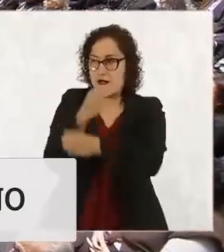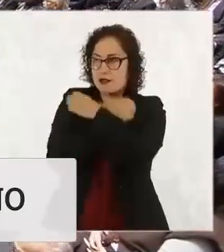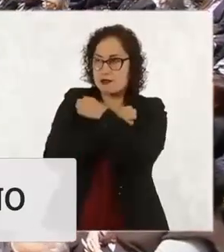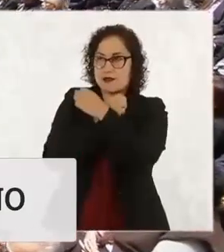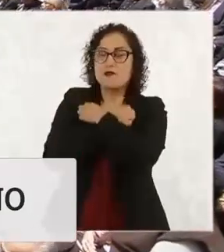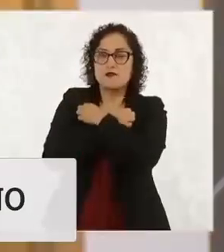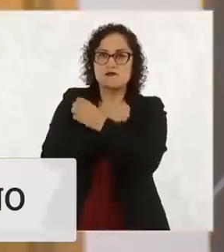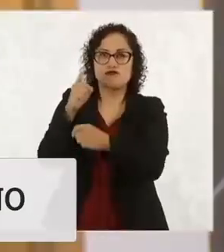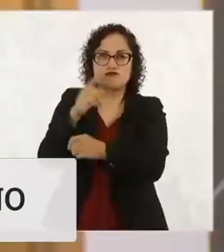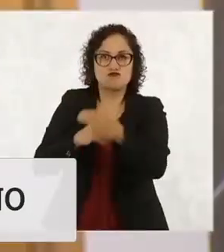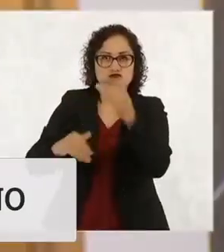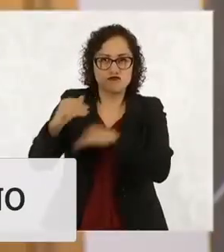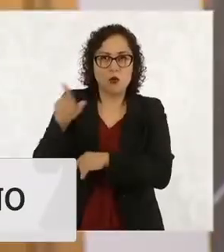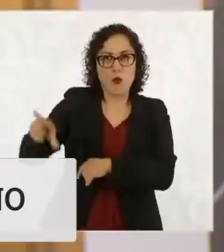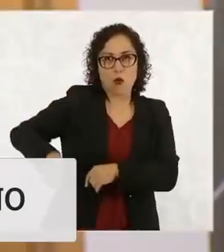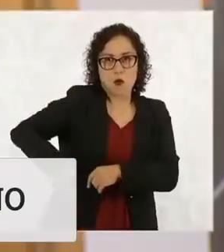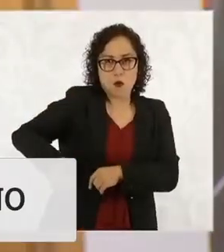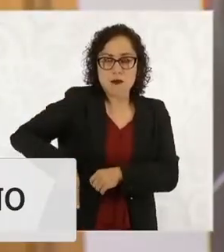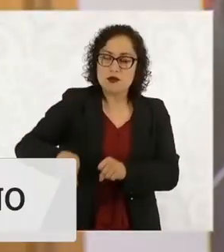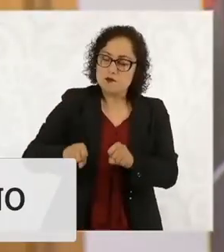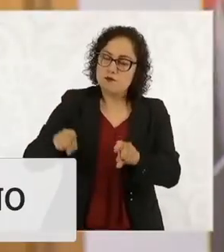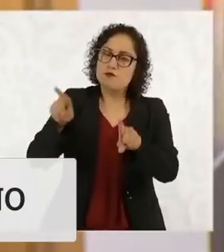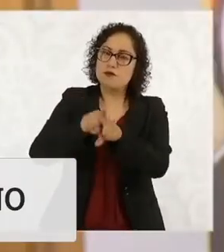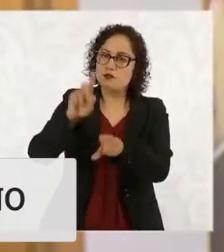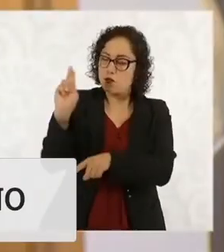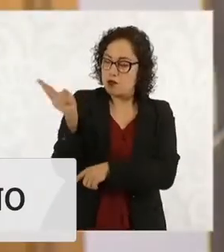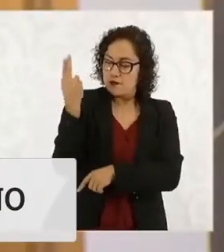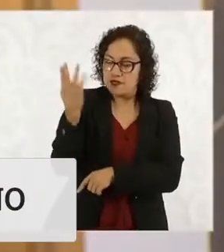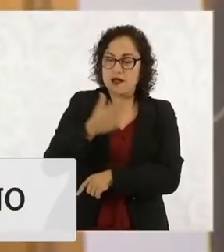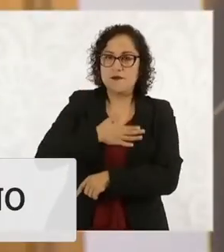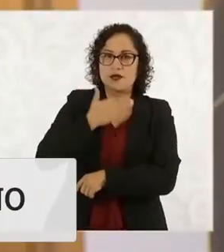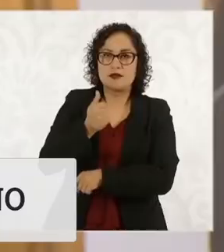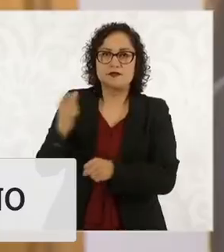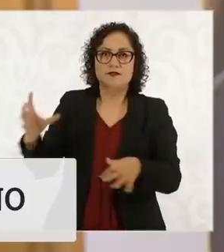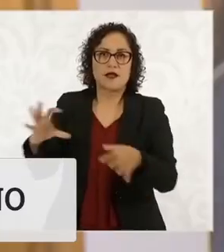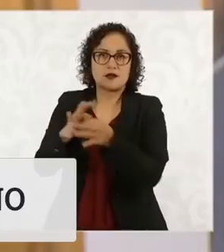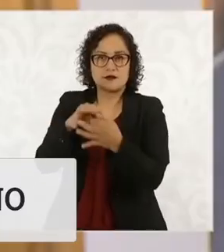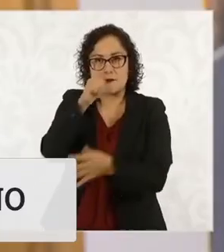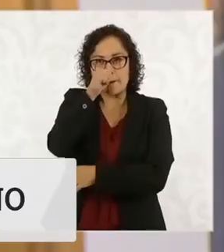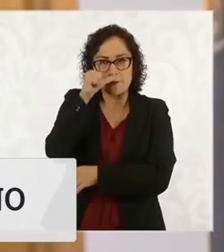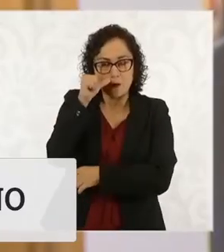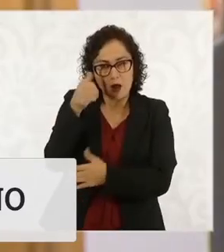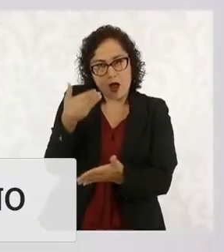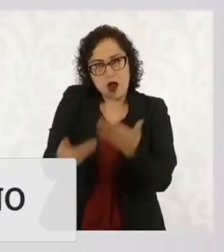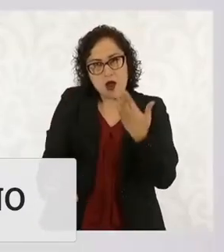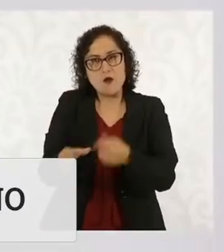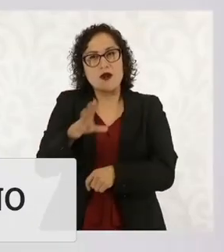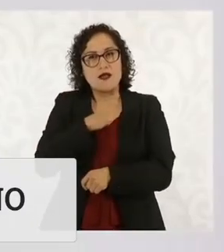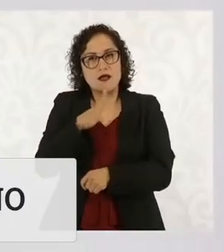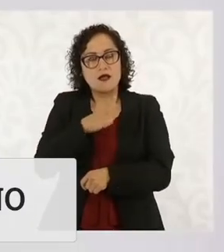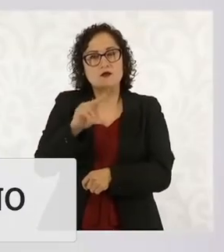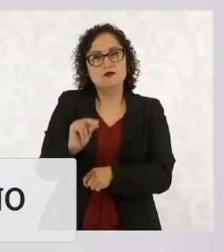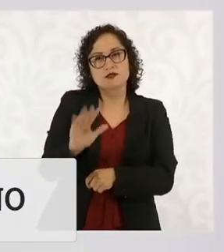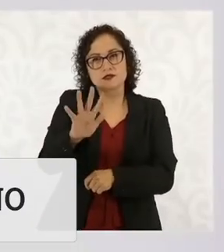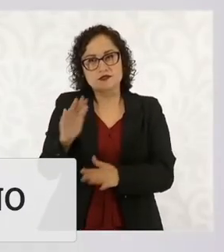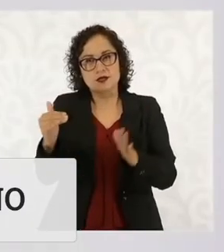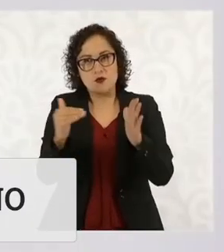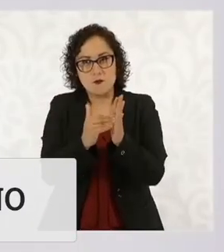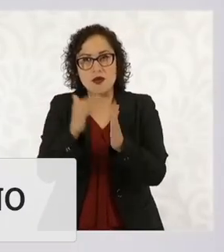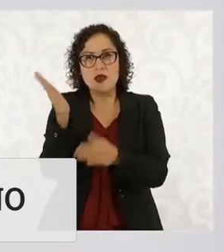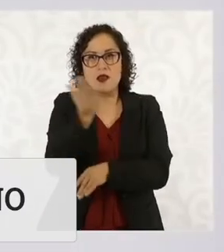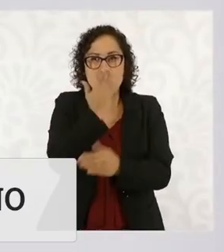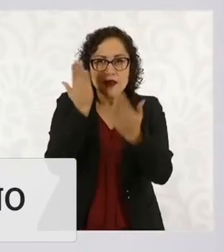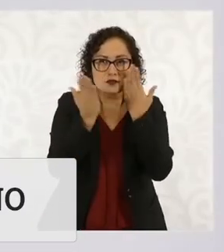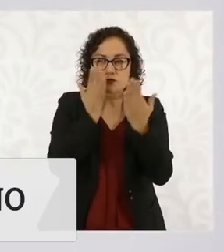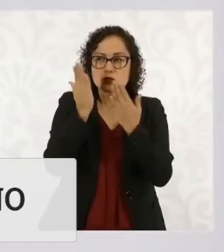pública, fortalecimos las universidades del Bienestar Benito Juárez, que atienden hoy a 85,000